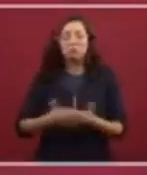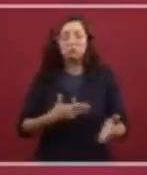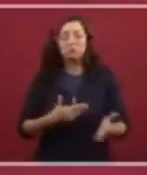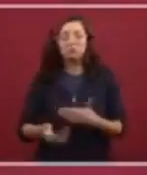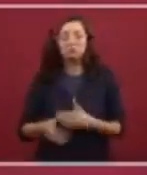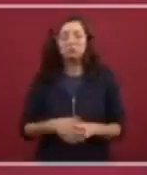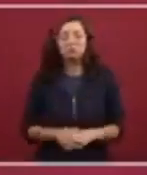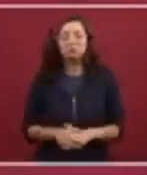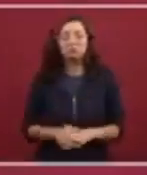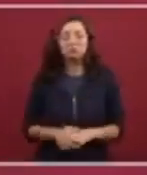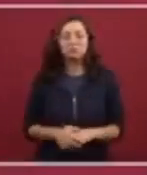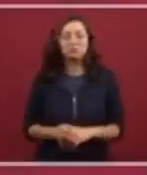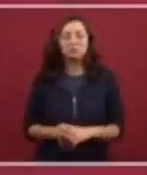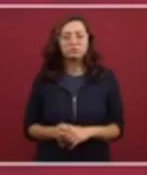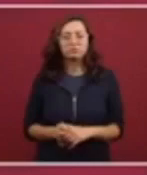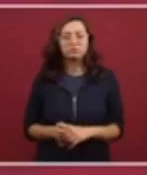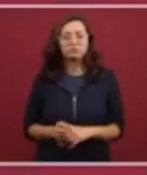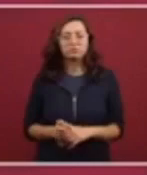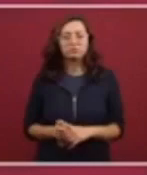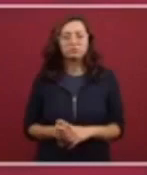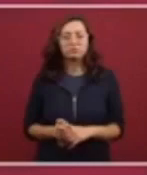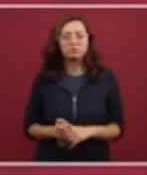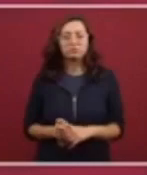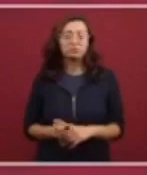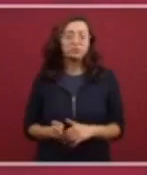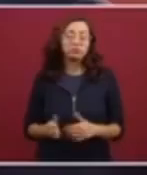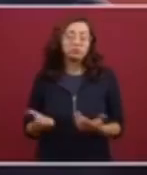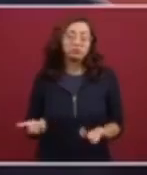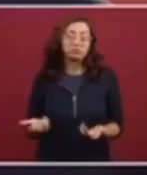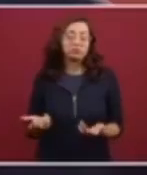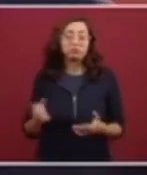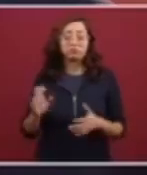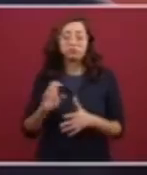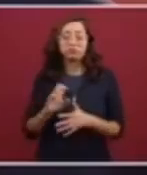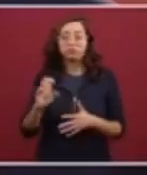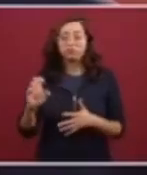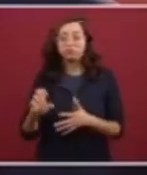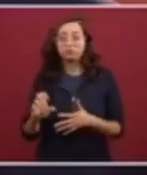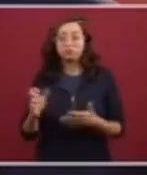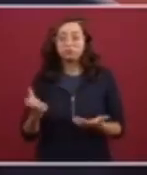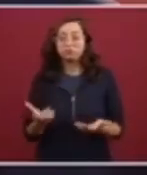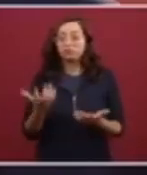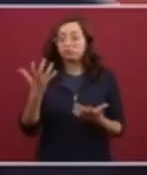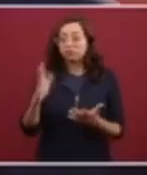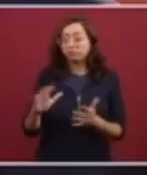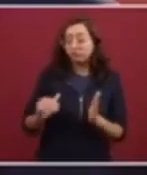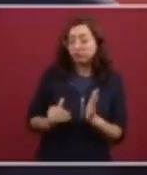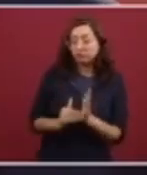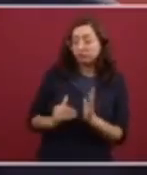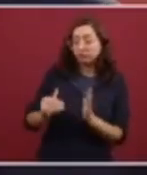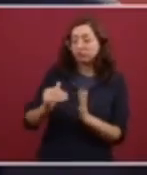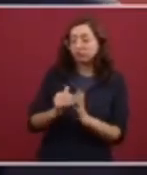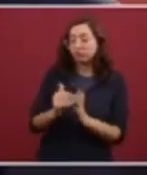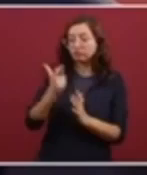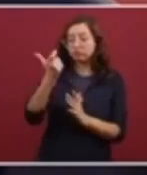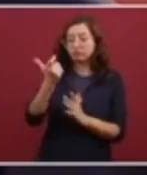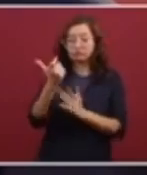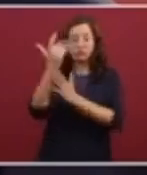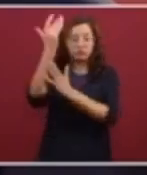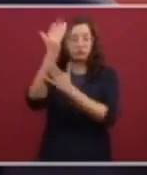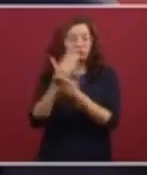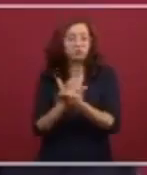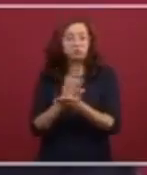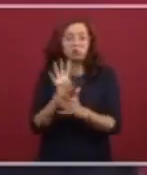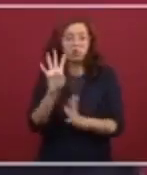entonces estamos limitando eso de 10 mil millones a 4000